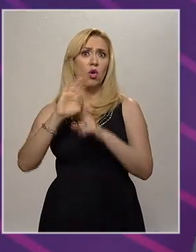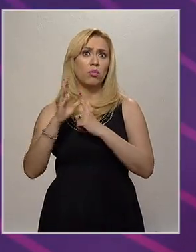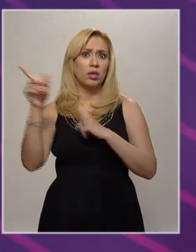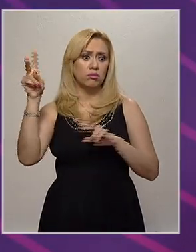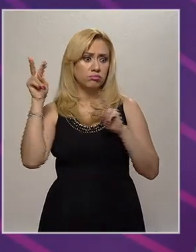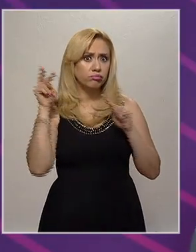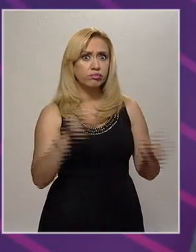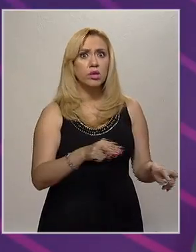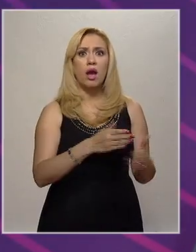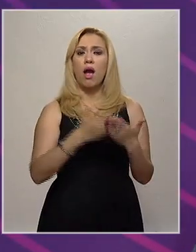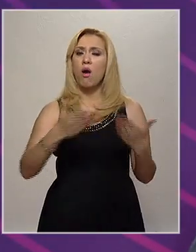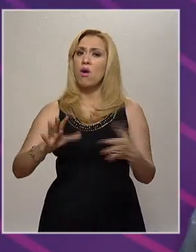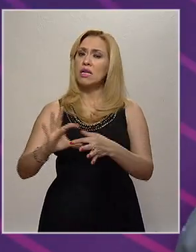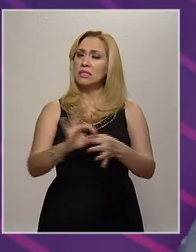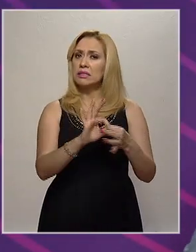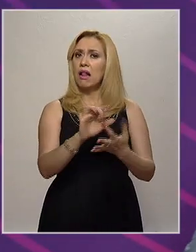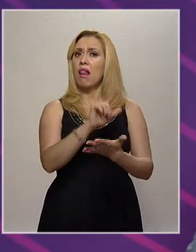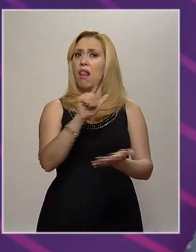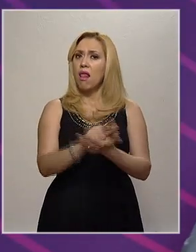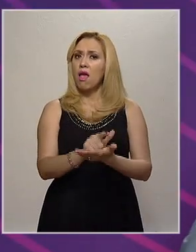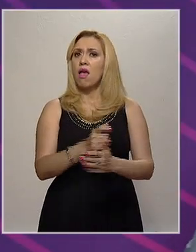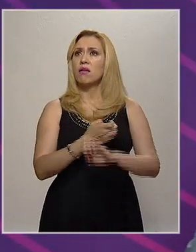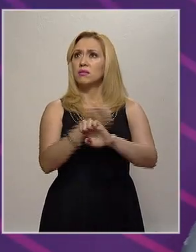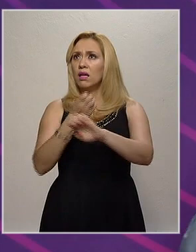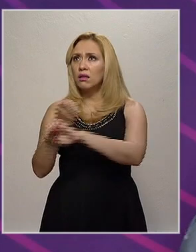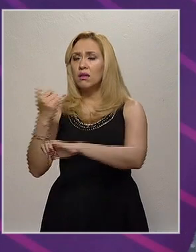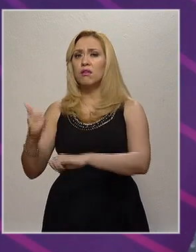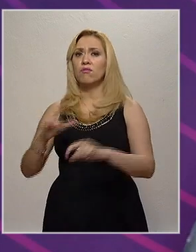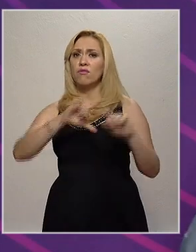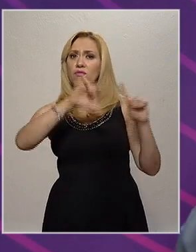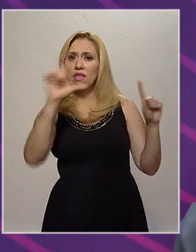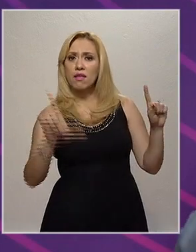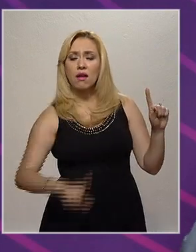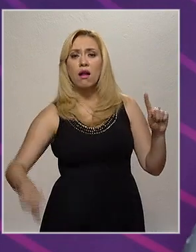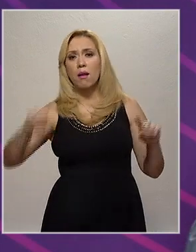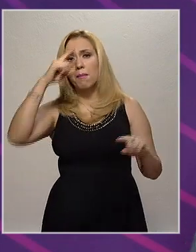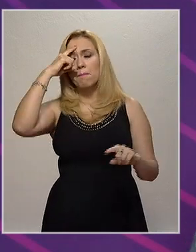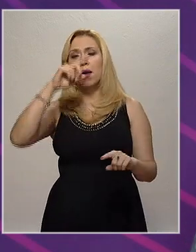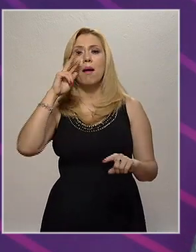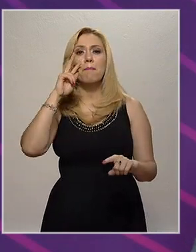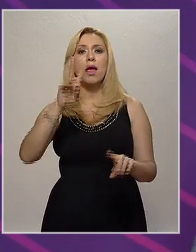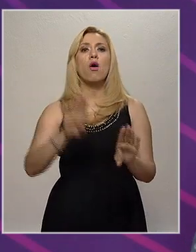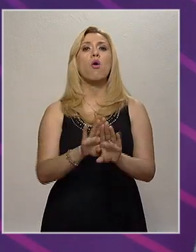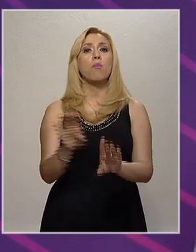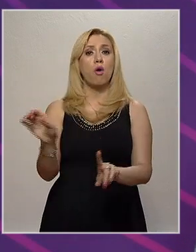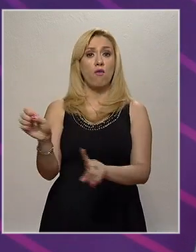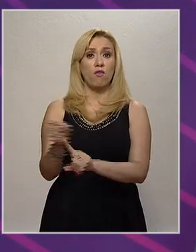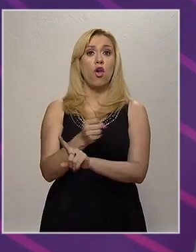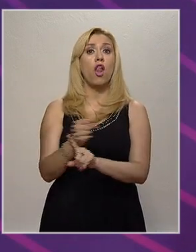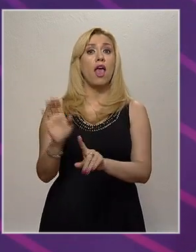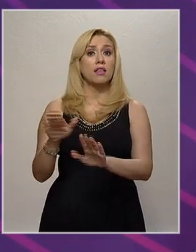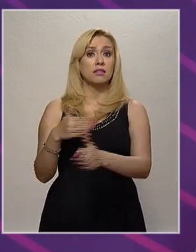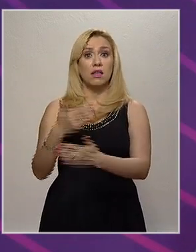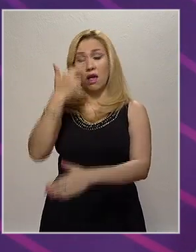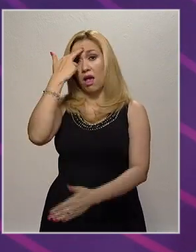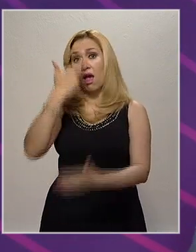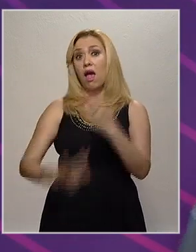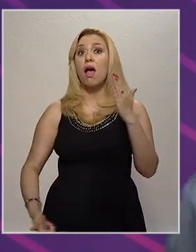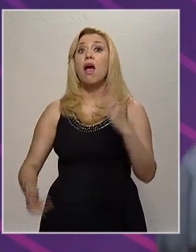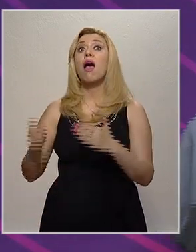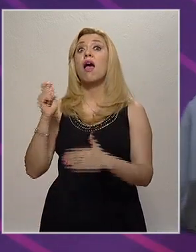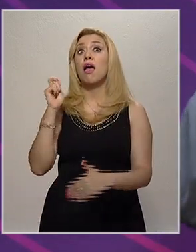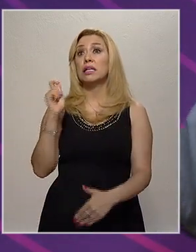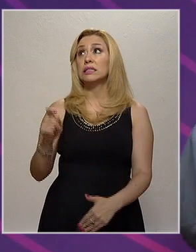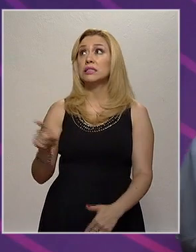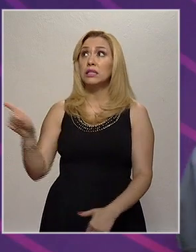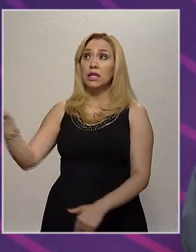la armonización de las leyes federales y estatales para calificar violencia obstétrica como una forma de violencia institucional y por razones de género. Entonces,